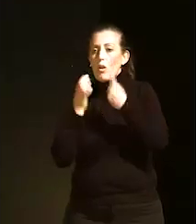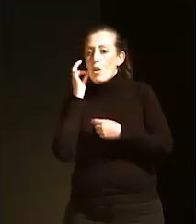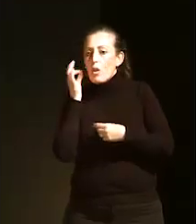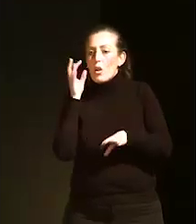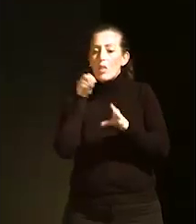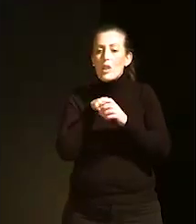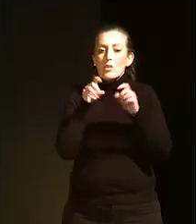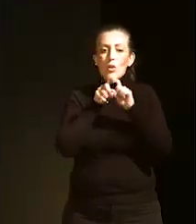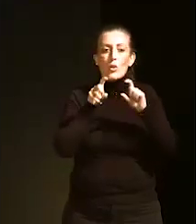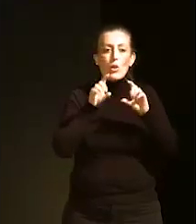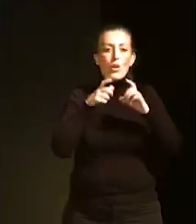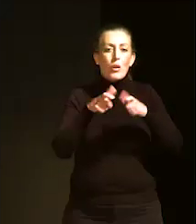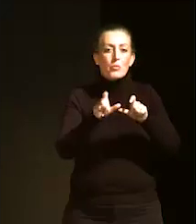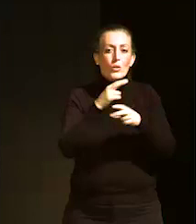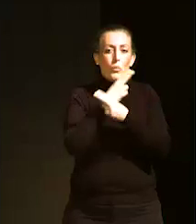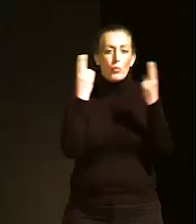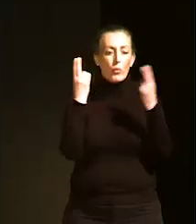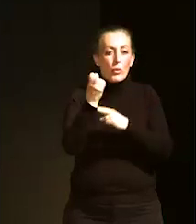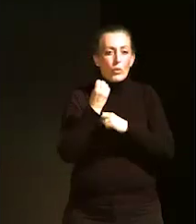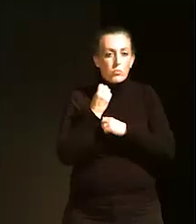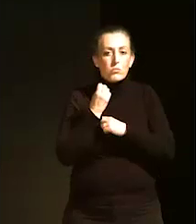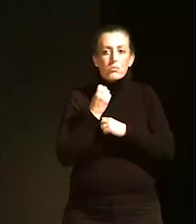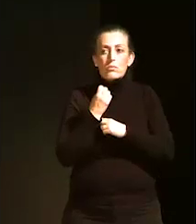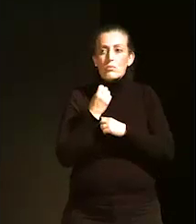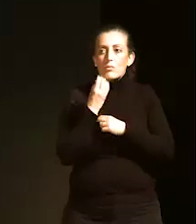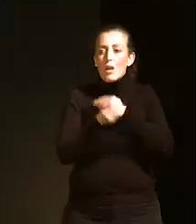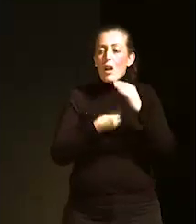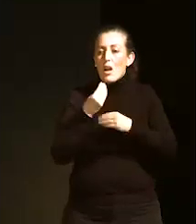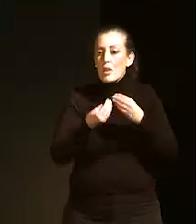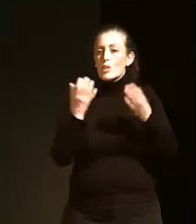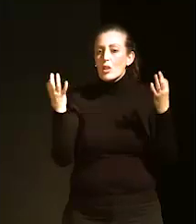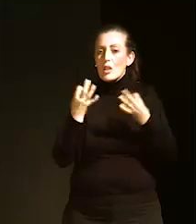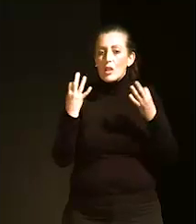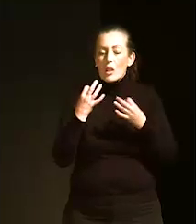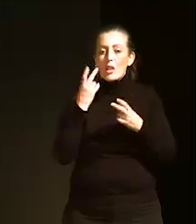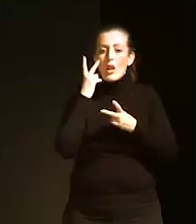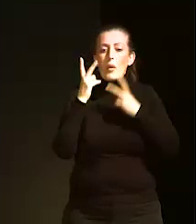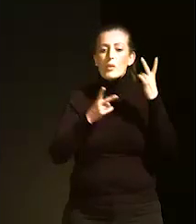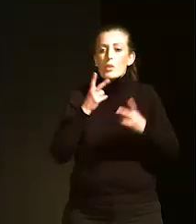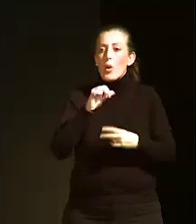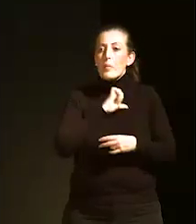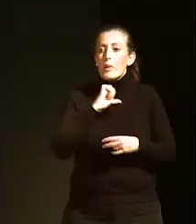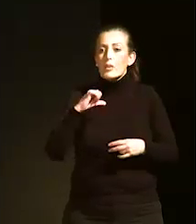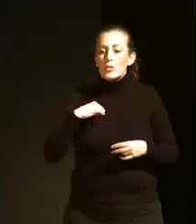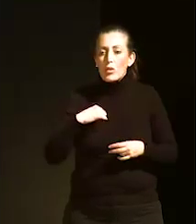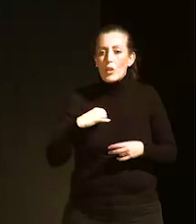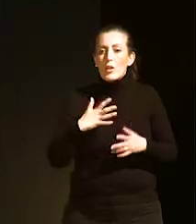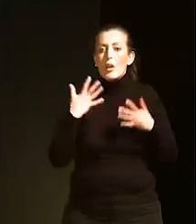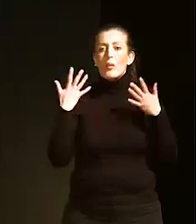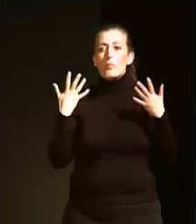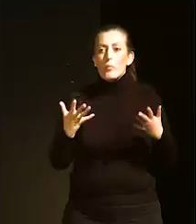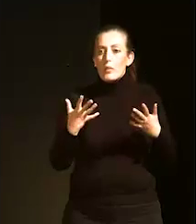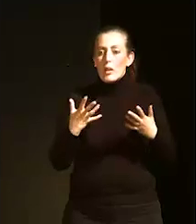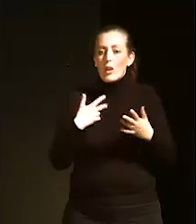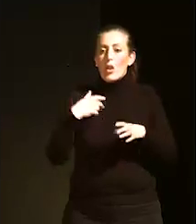ámbito público ha hecho y ha hecho la diferencia siempre desde una visión personal pero no desde la ejecución